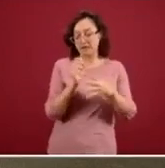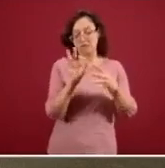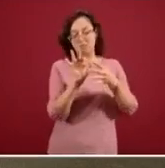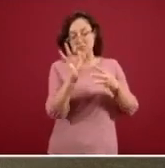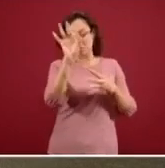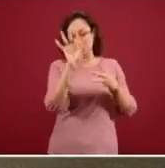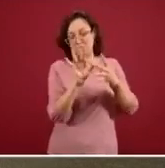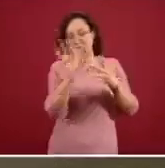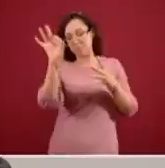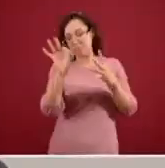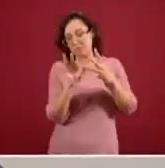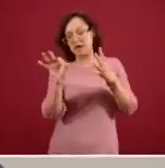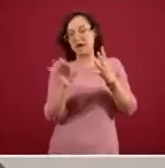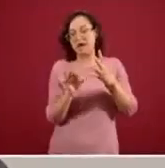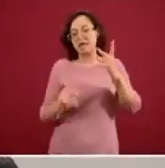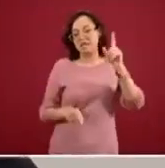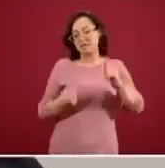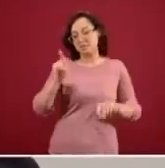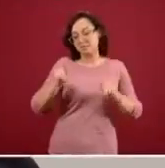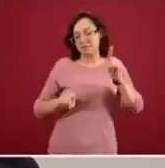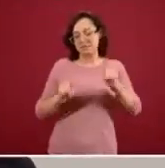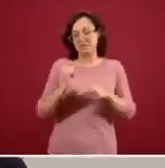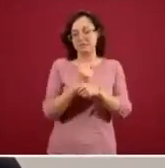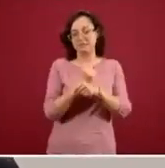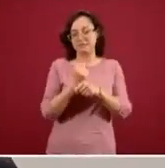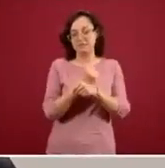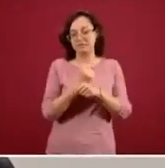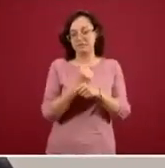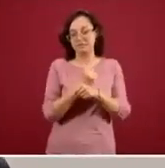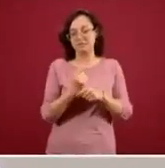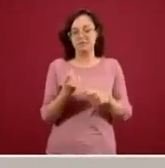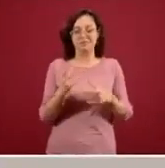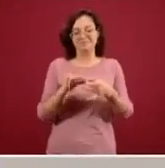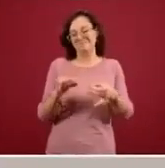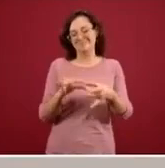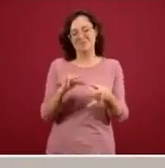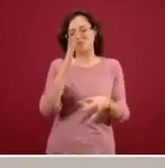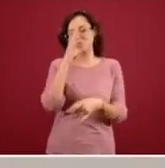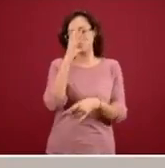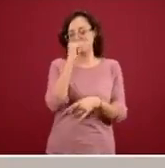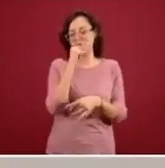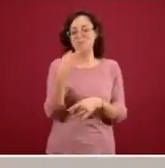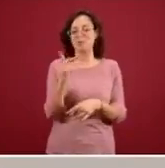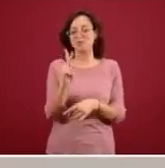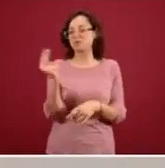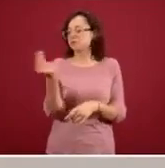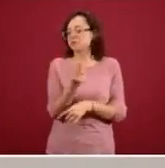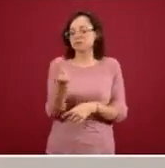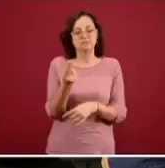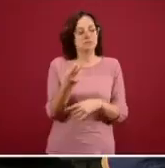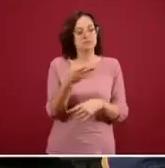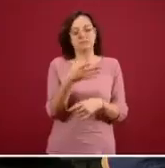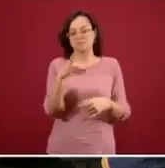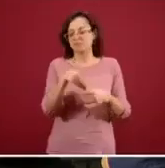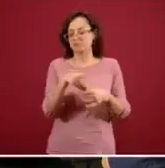diferentes grupos sanguíneos dependiendo de la compatibilidad, que no voy a caer en ese proceso técnico, pero lo importante es que se requiere donación de